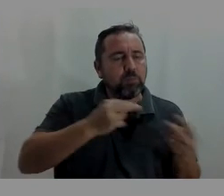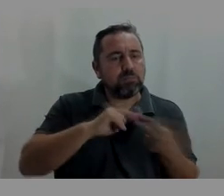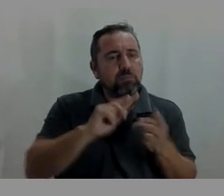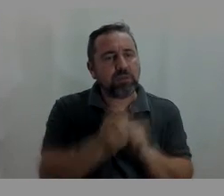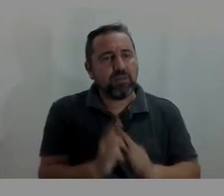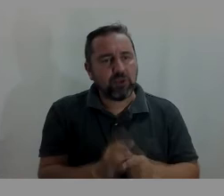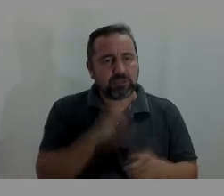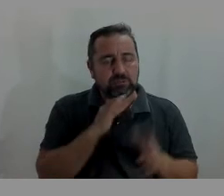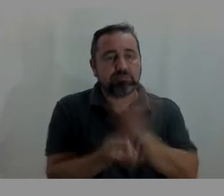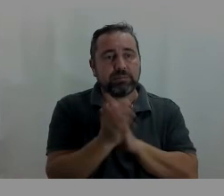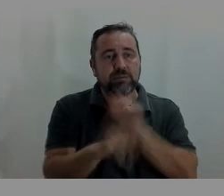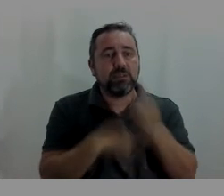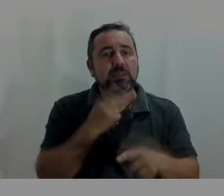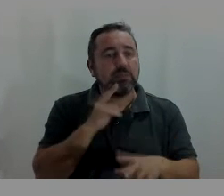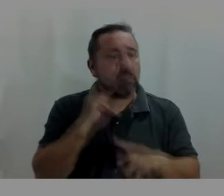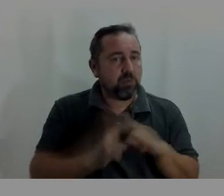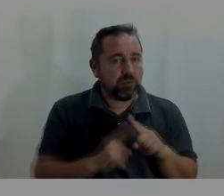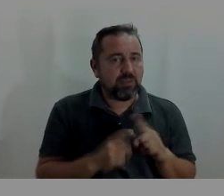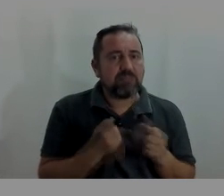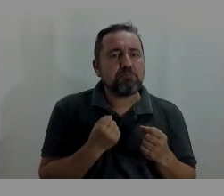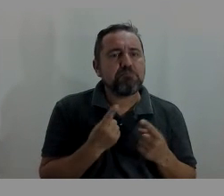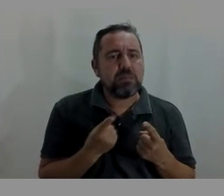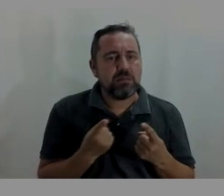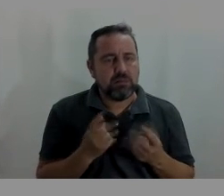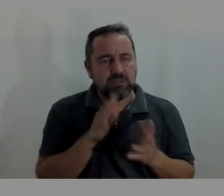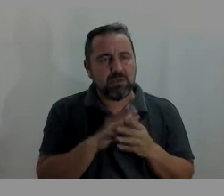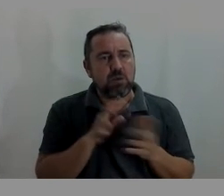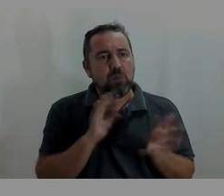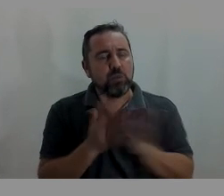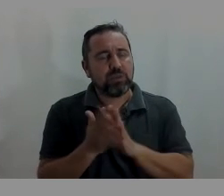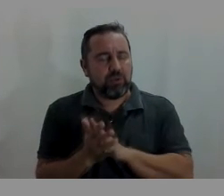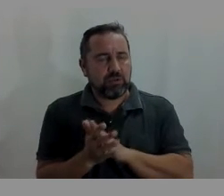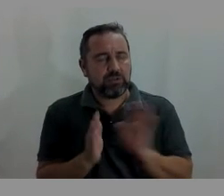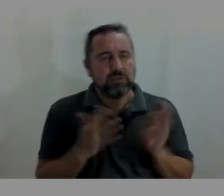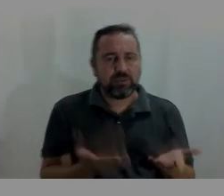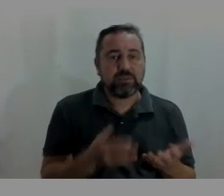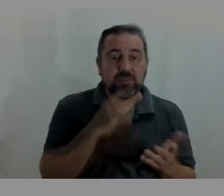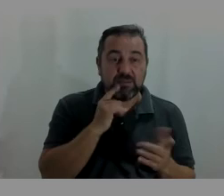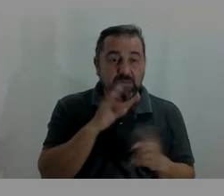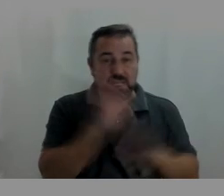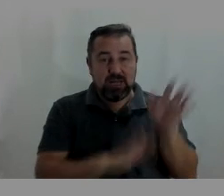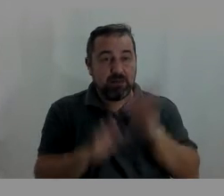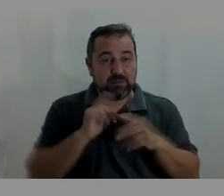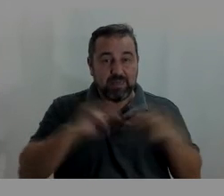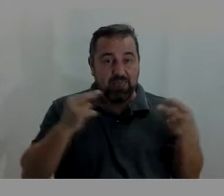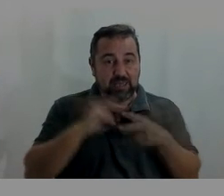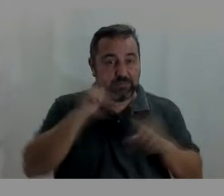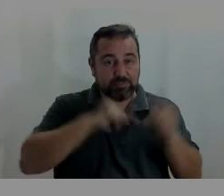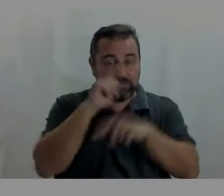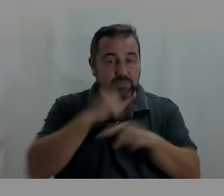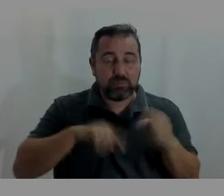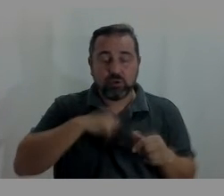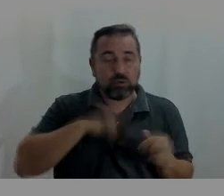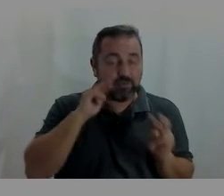causan hipoacusia, y más de 1000 mutaciones. Este panorama de esta diapositiva, este lío que se ve de genes, es lo que nos encontramos nosotros